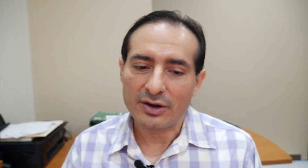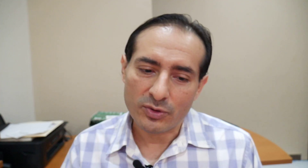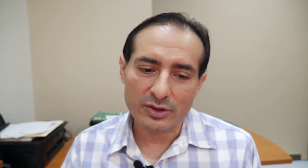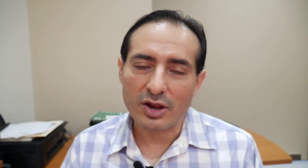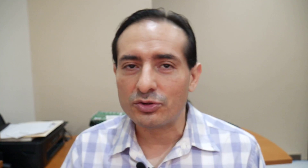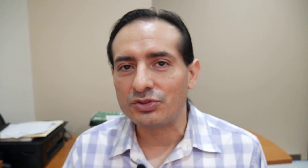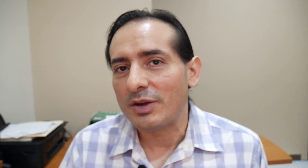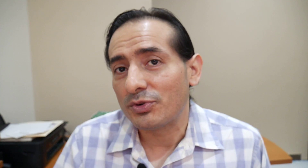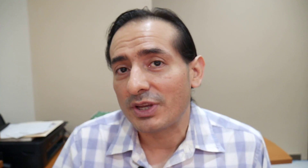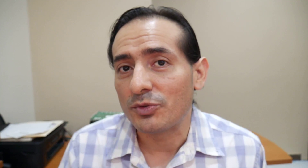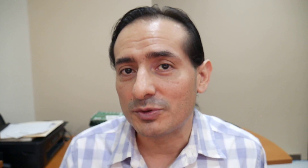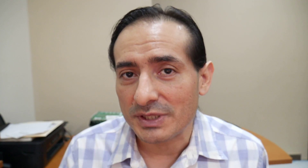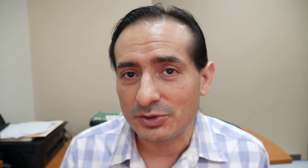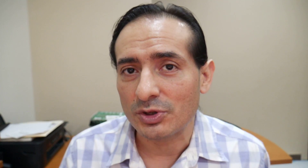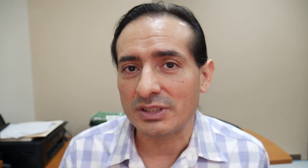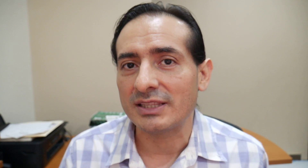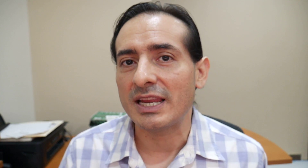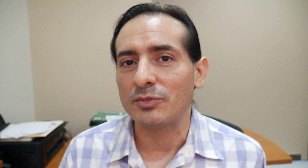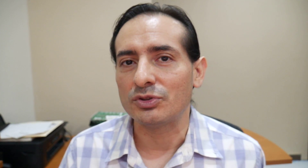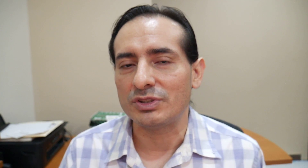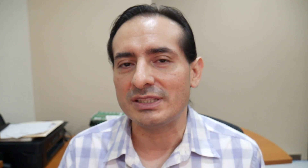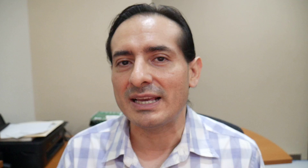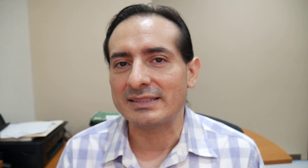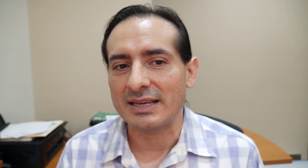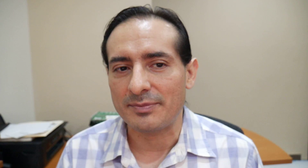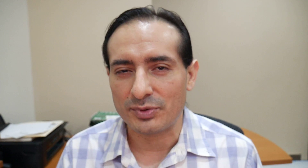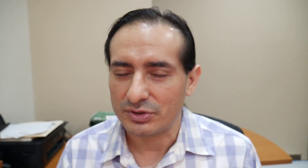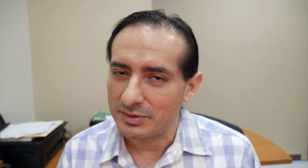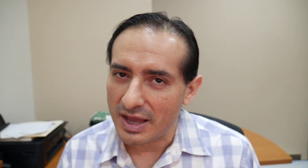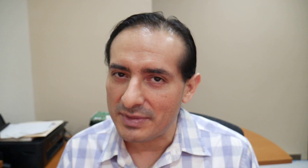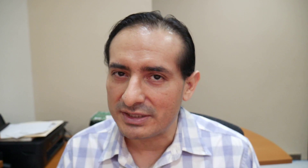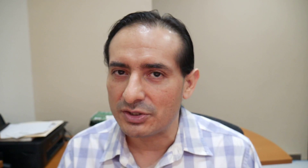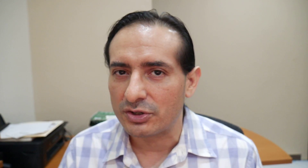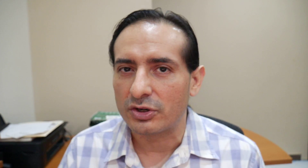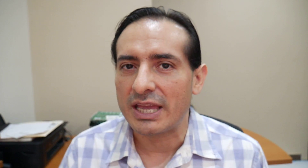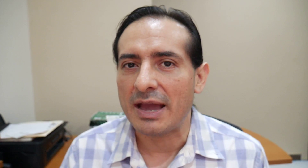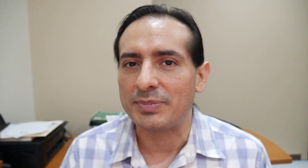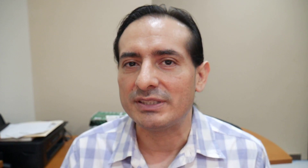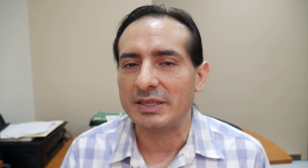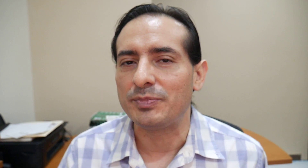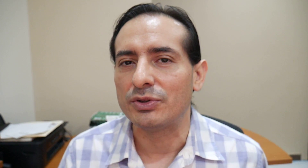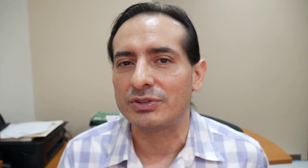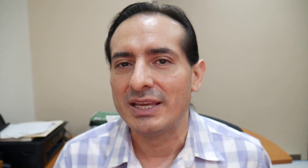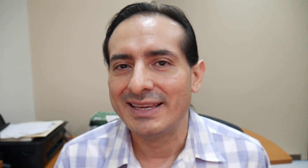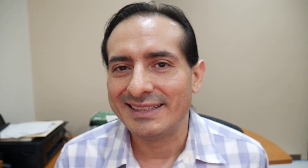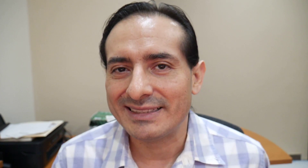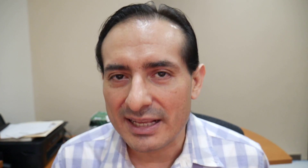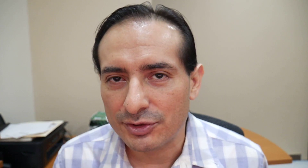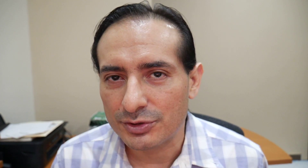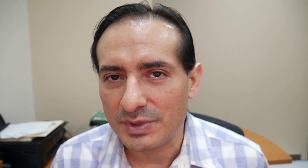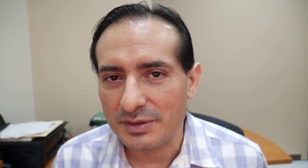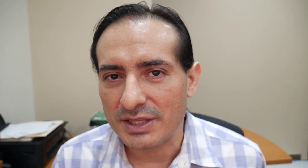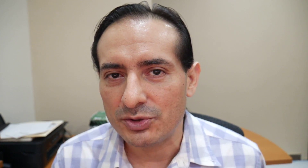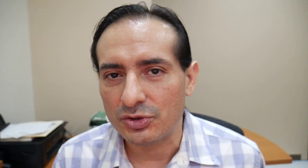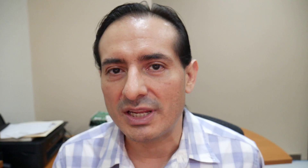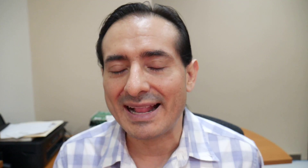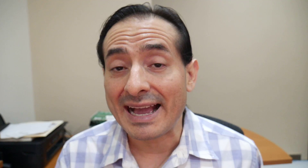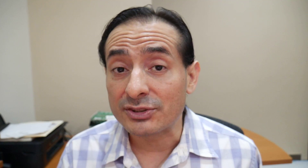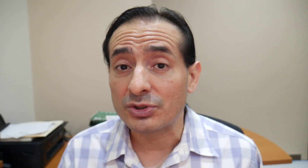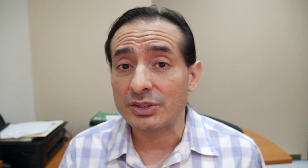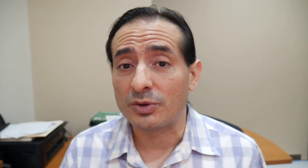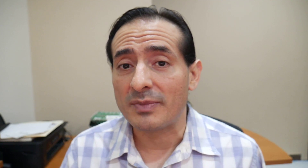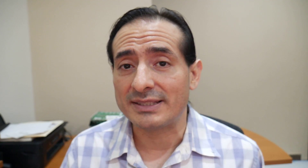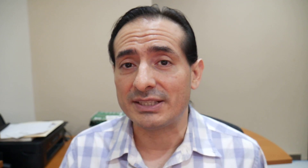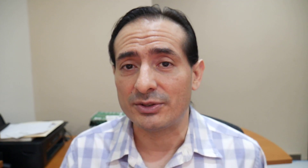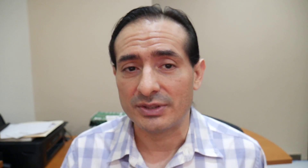y de acuerdo a los tiempos que hemos visto, tendríamos noticias aproximadamente, yo creo que a principios del 2021, en el